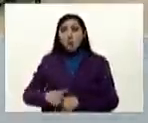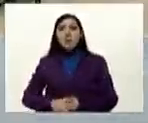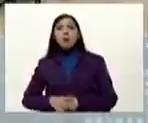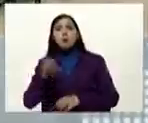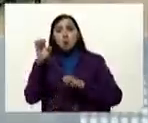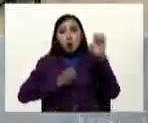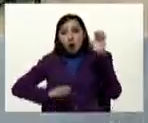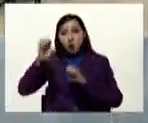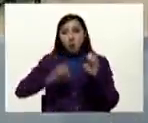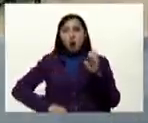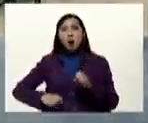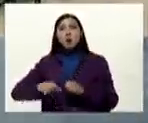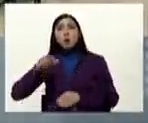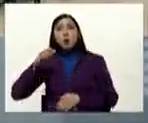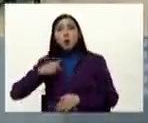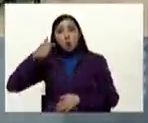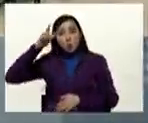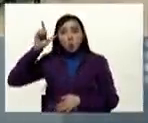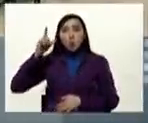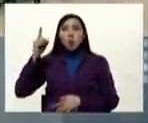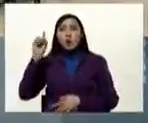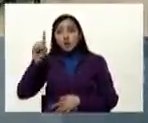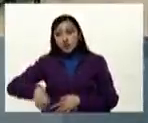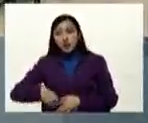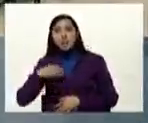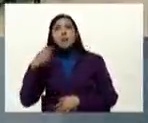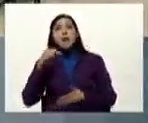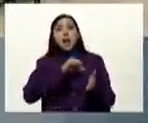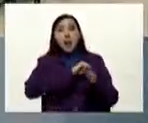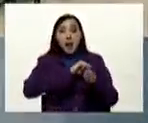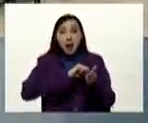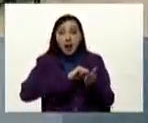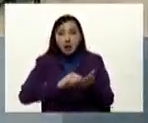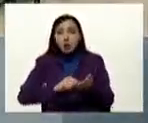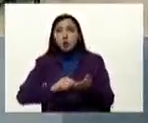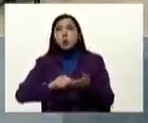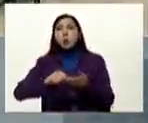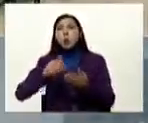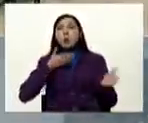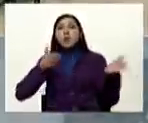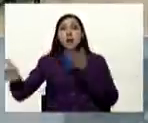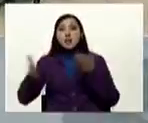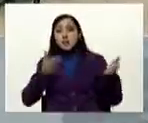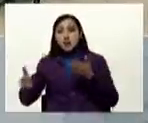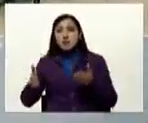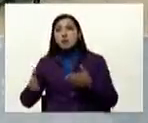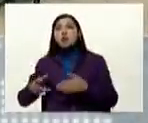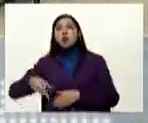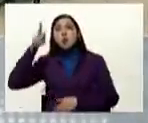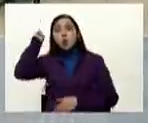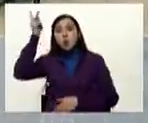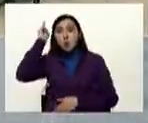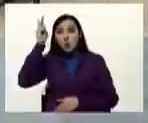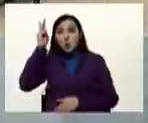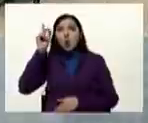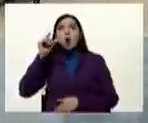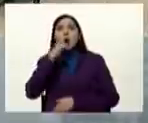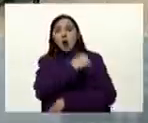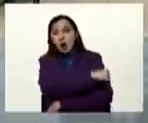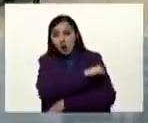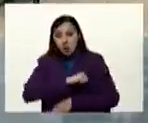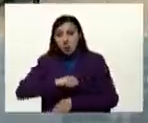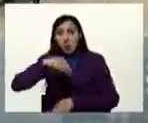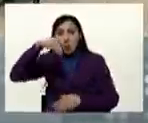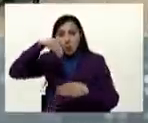de cirugía general y el área quirúrgica del servicio autónomo docente del Hospital Central